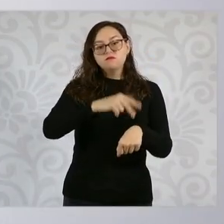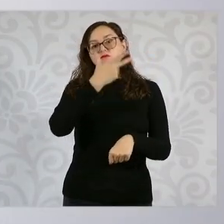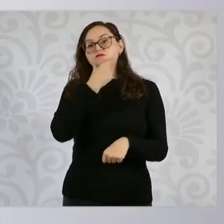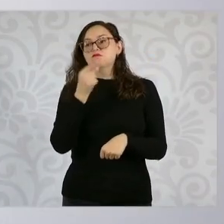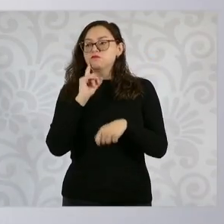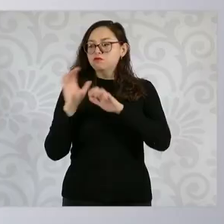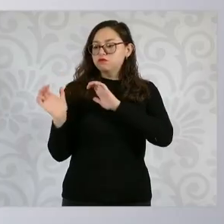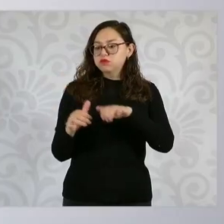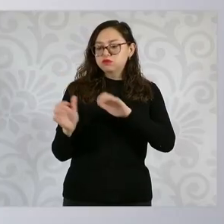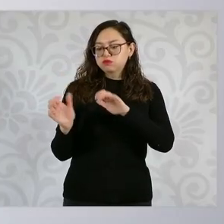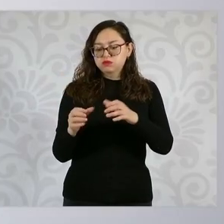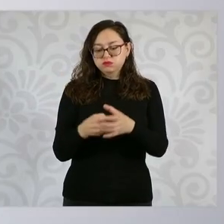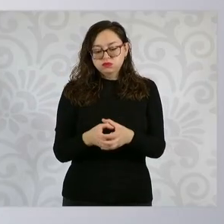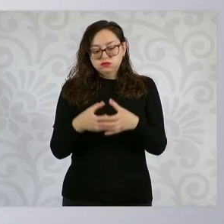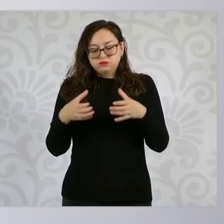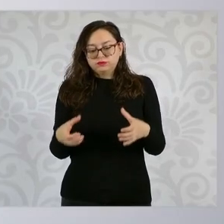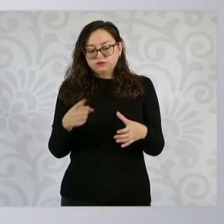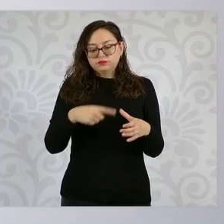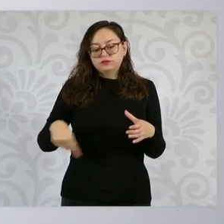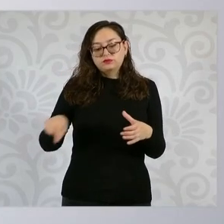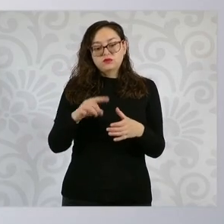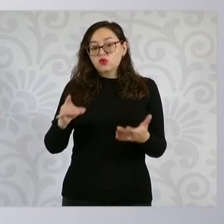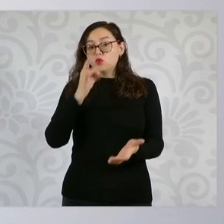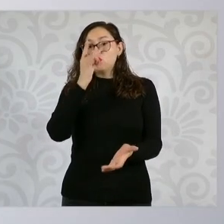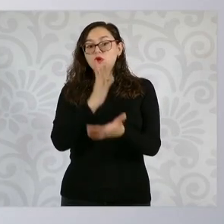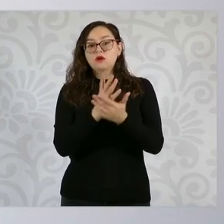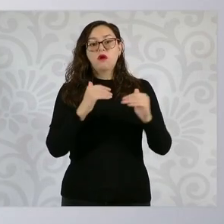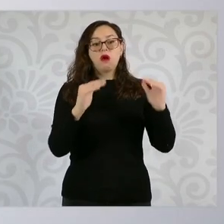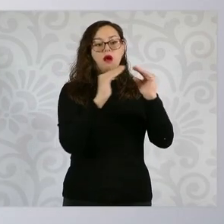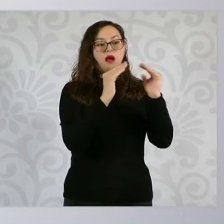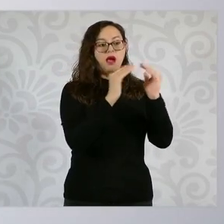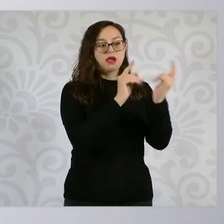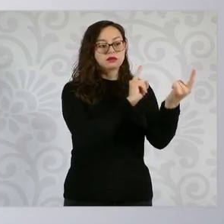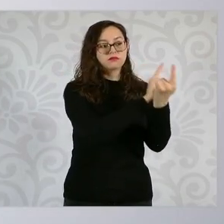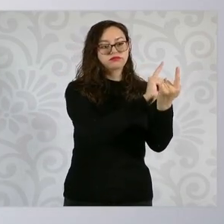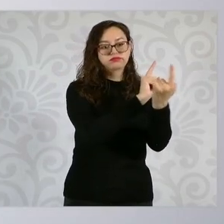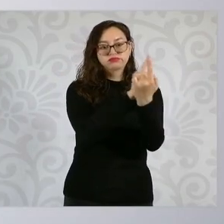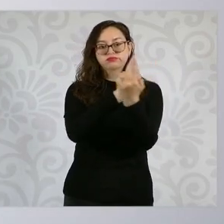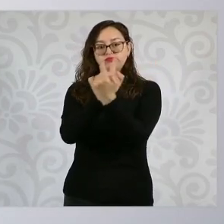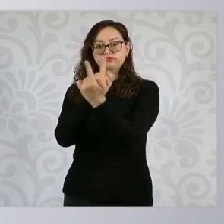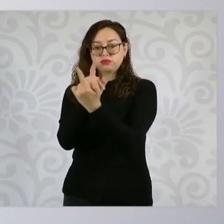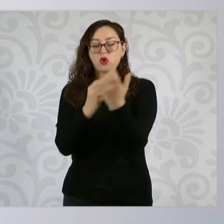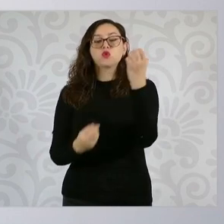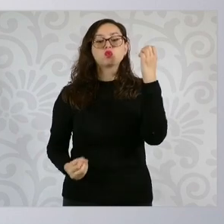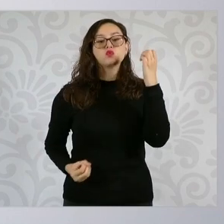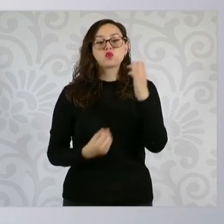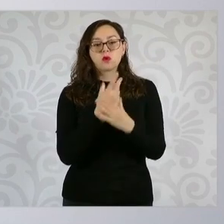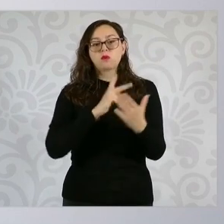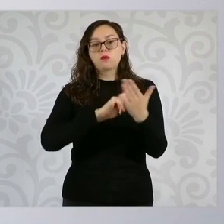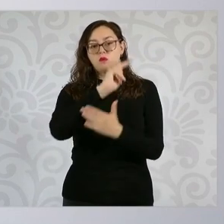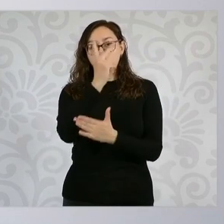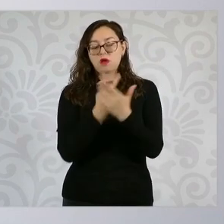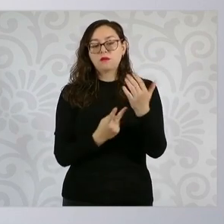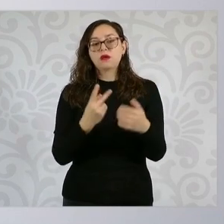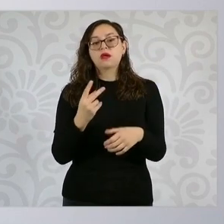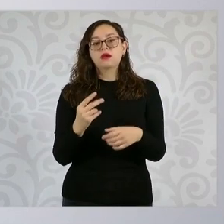Son los nuevos programas de bienestar de nuestro gobierno. Entonces, vamos a hablar sobre